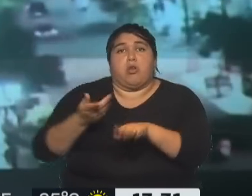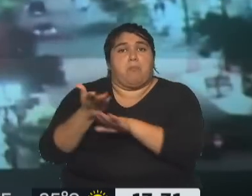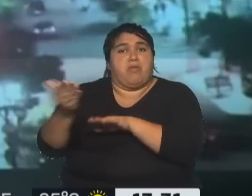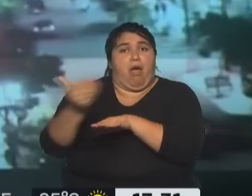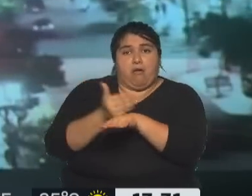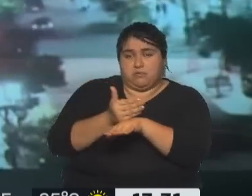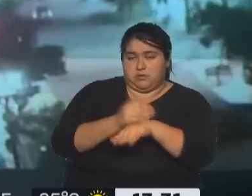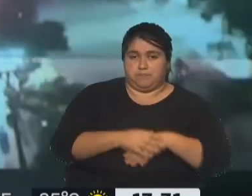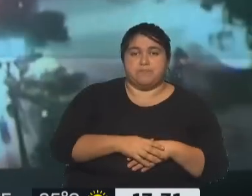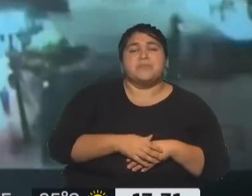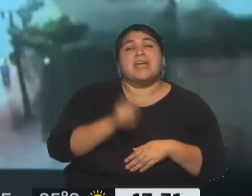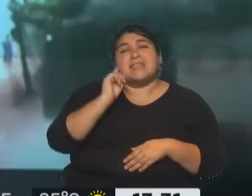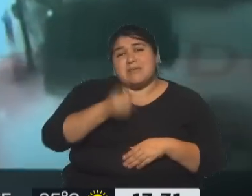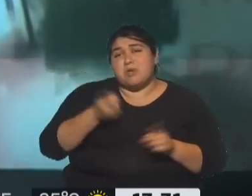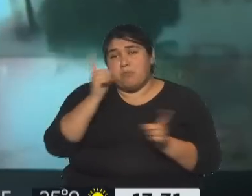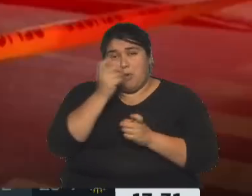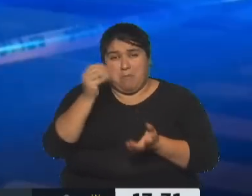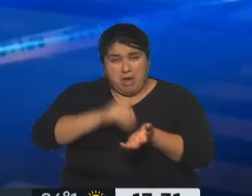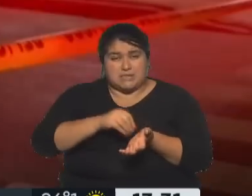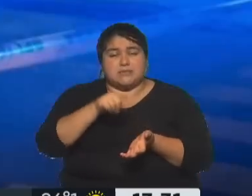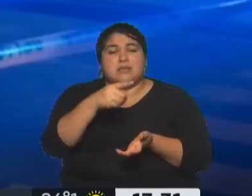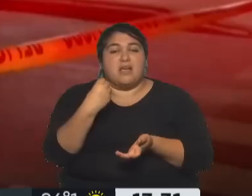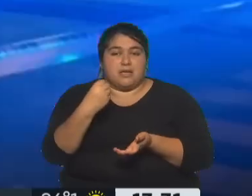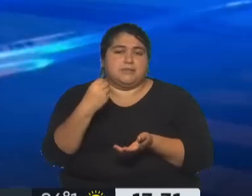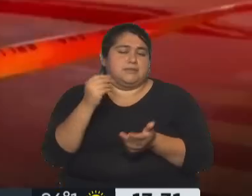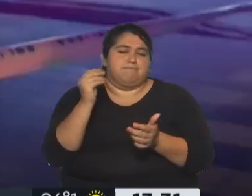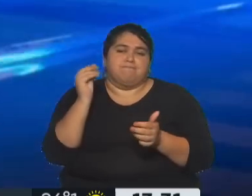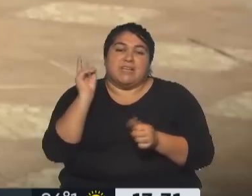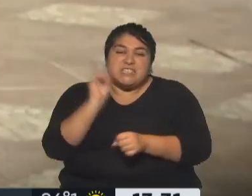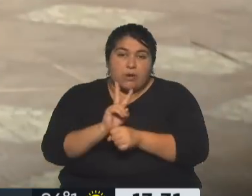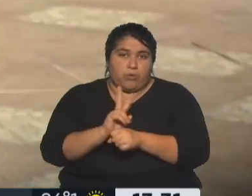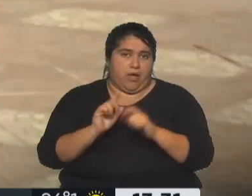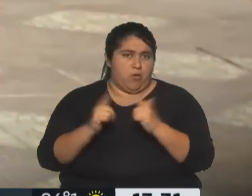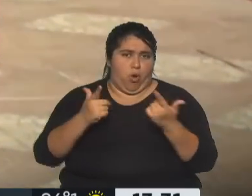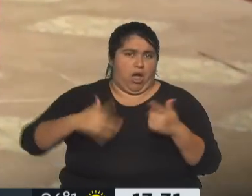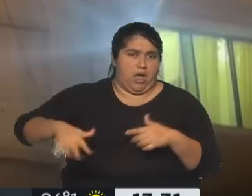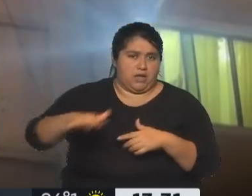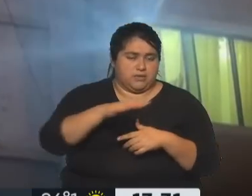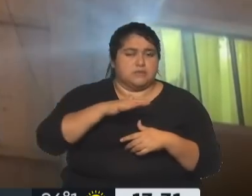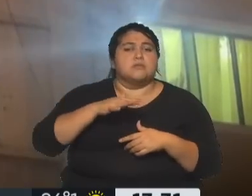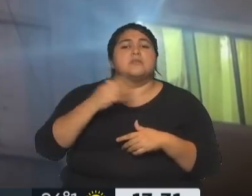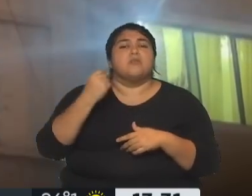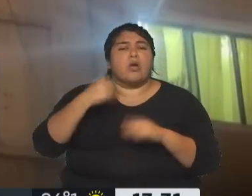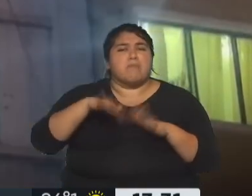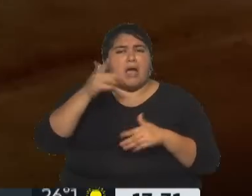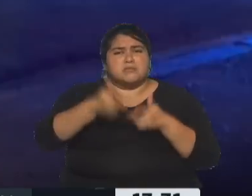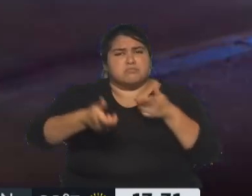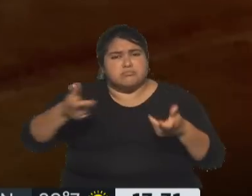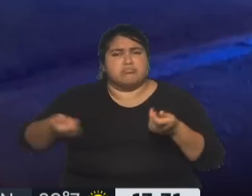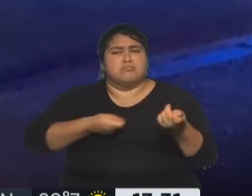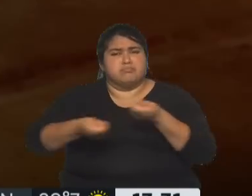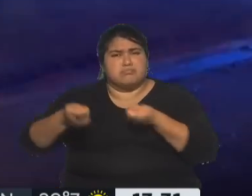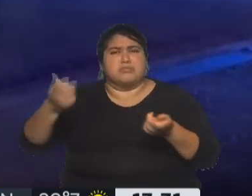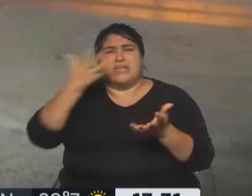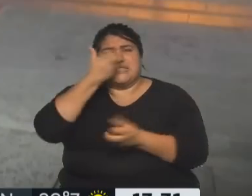de queda. Otro de los frentes abiertos por Lasso es la grave crisis en materia de seguridad, que incluye una ola de atentados, asesinatos y